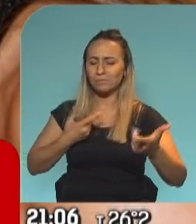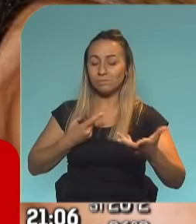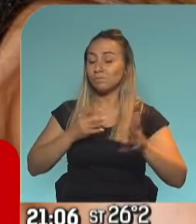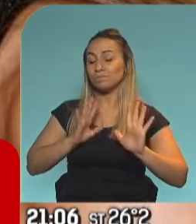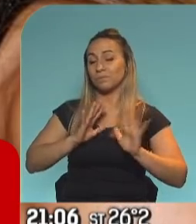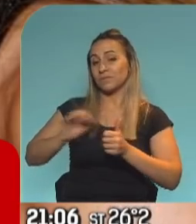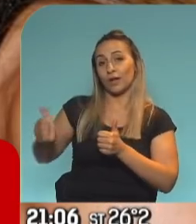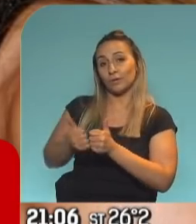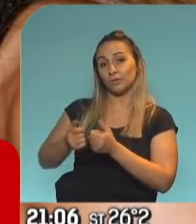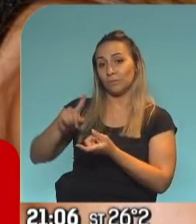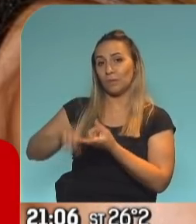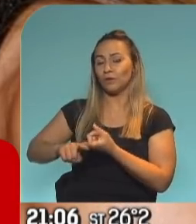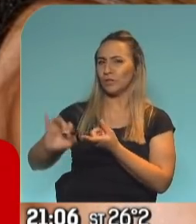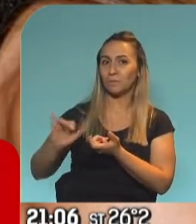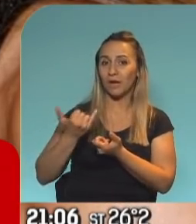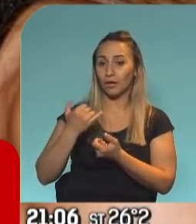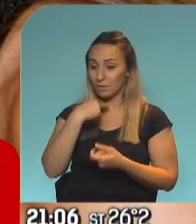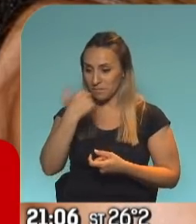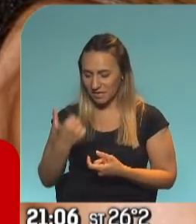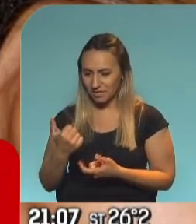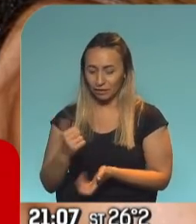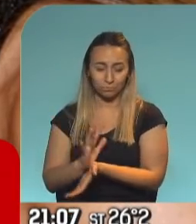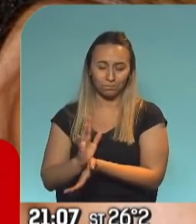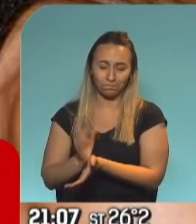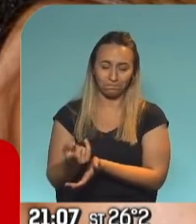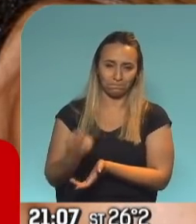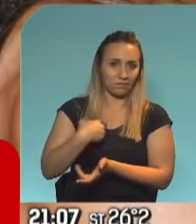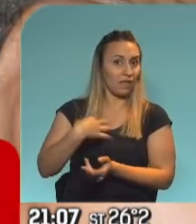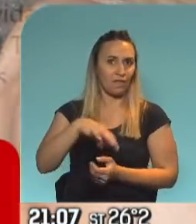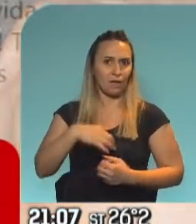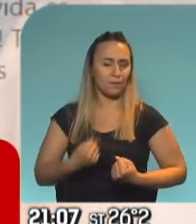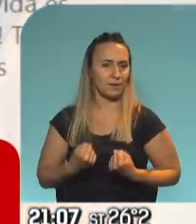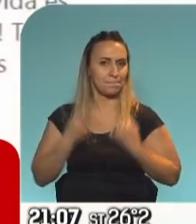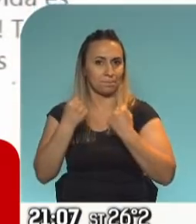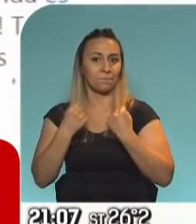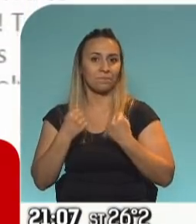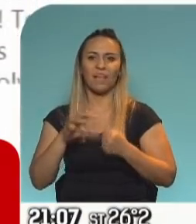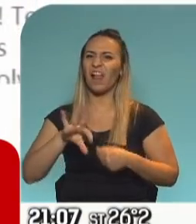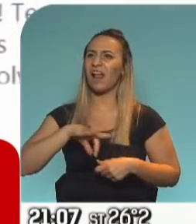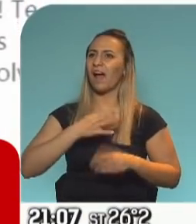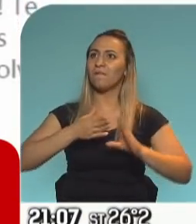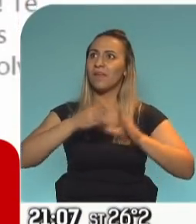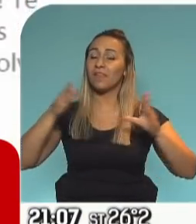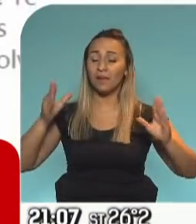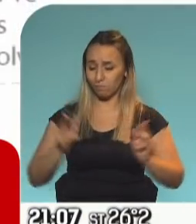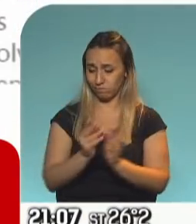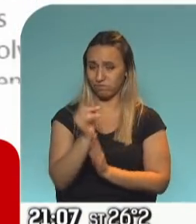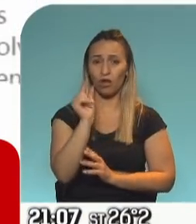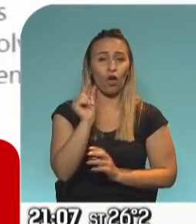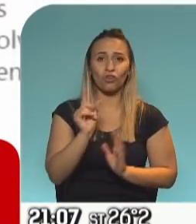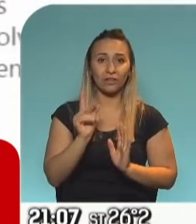mejor marido del mundo y una hija que me va a obligar a salir adelante. La vida es un ratito, así que nos vemos